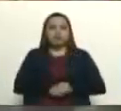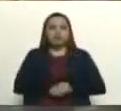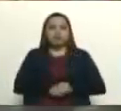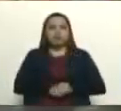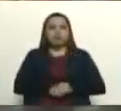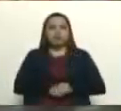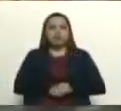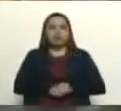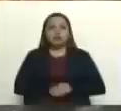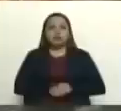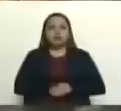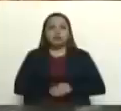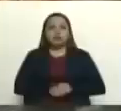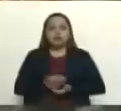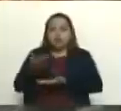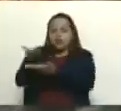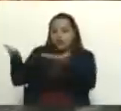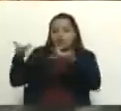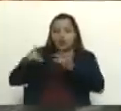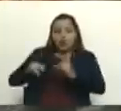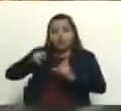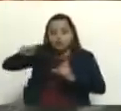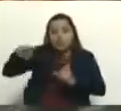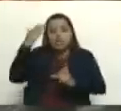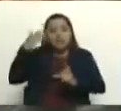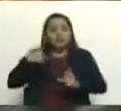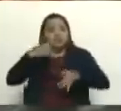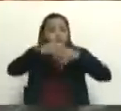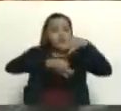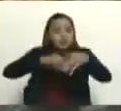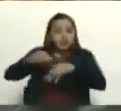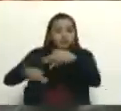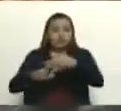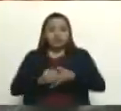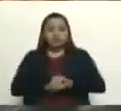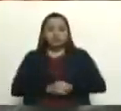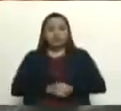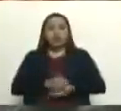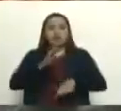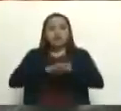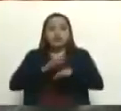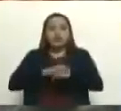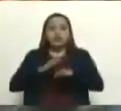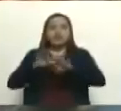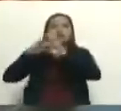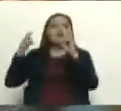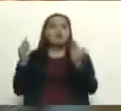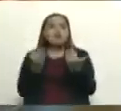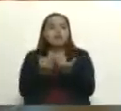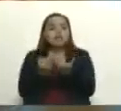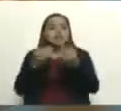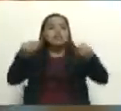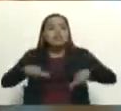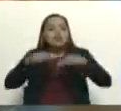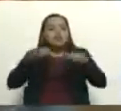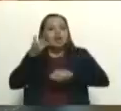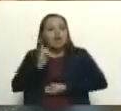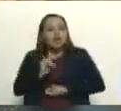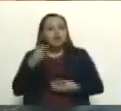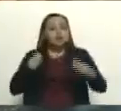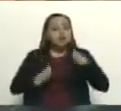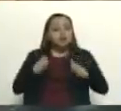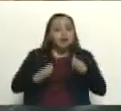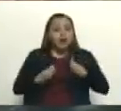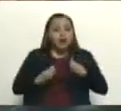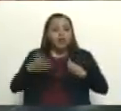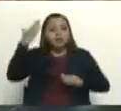Olga, Dora, Gustavito, ustedes saben de lo que yo estoy hablando. Porque sus familiares siempre estuvieron preocupados